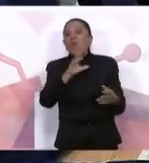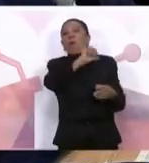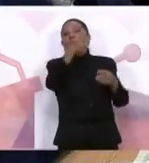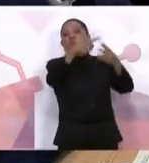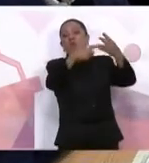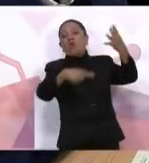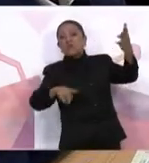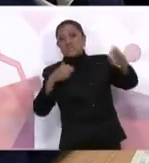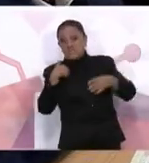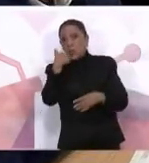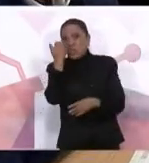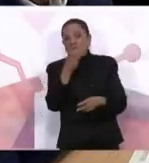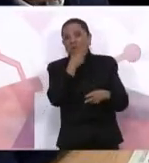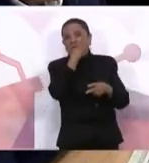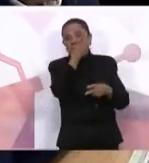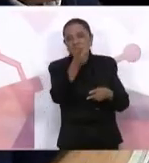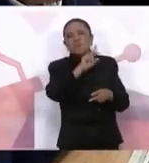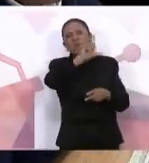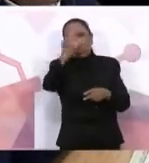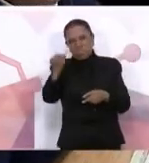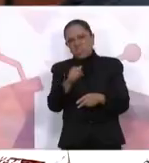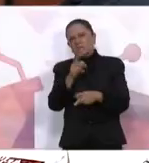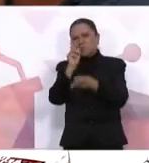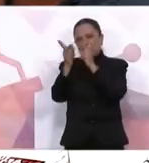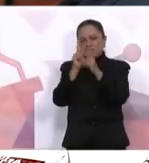mencionar pero lo dejaré después